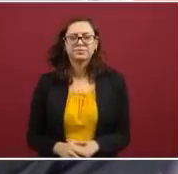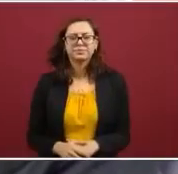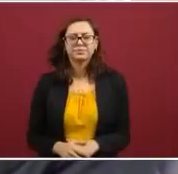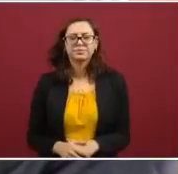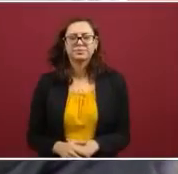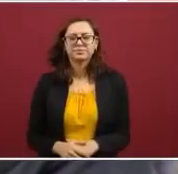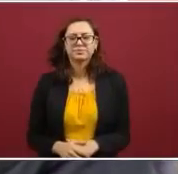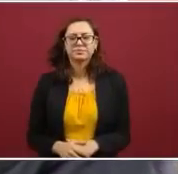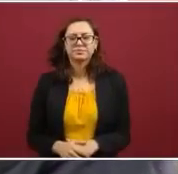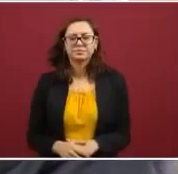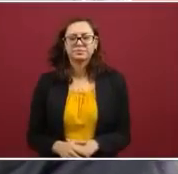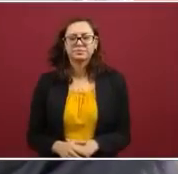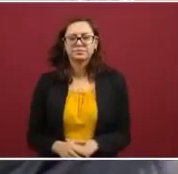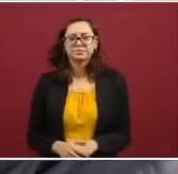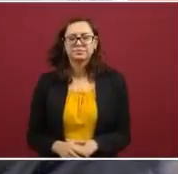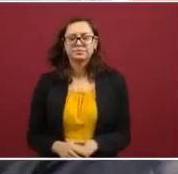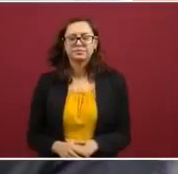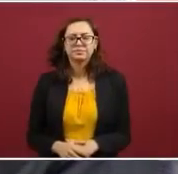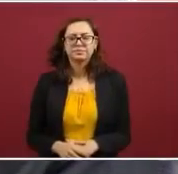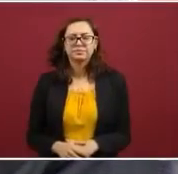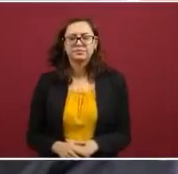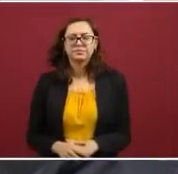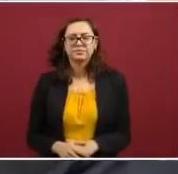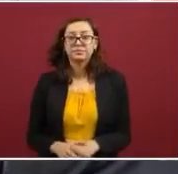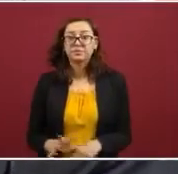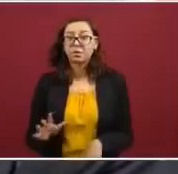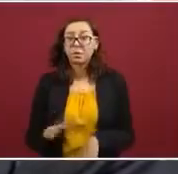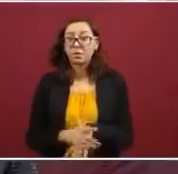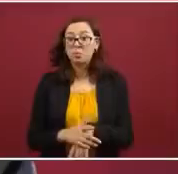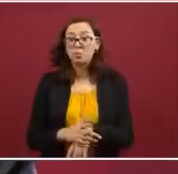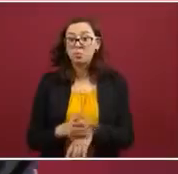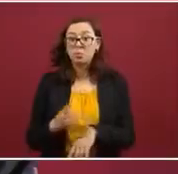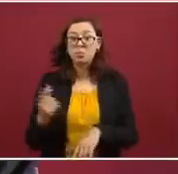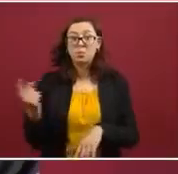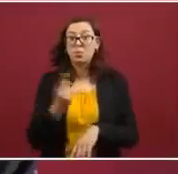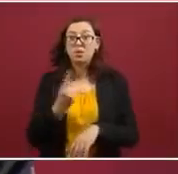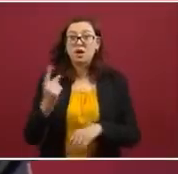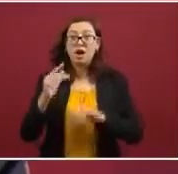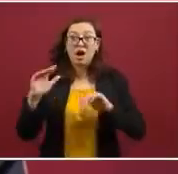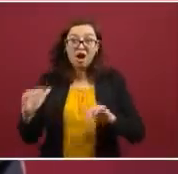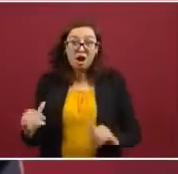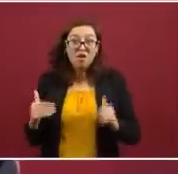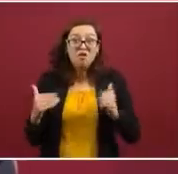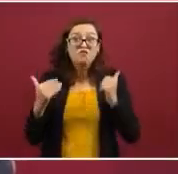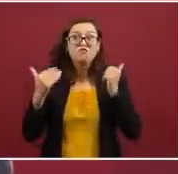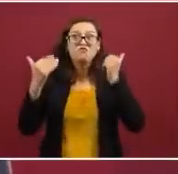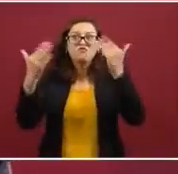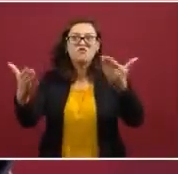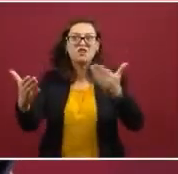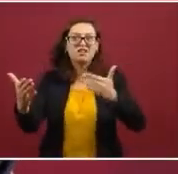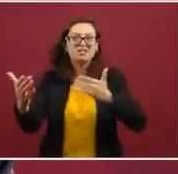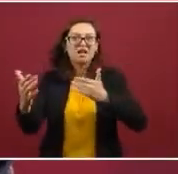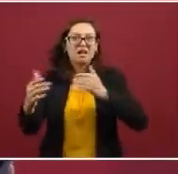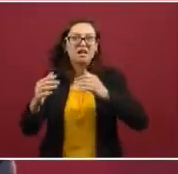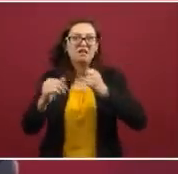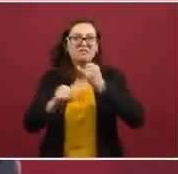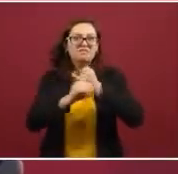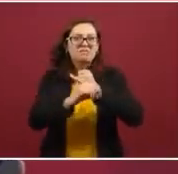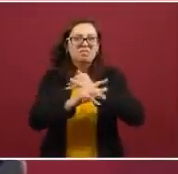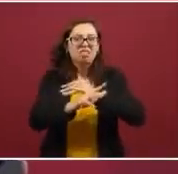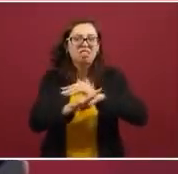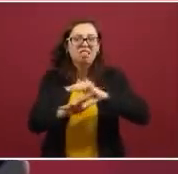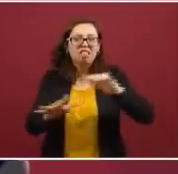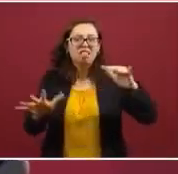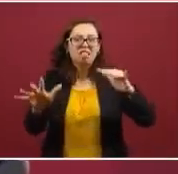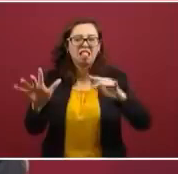porque a pesar de la desinformación, de la manipulación,